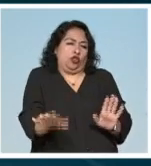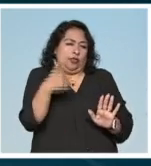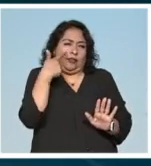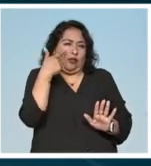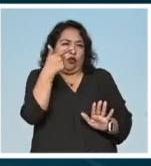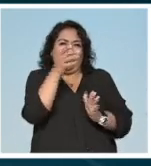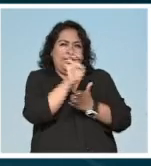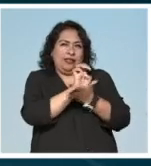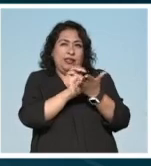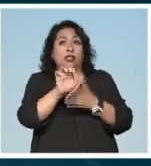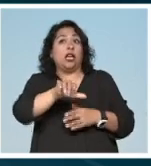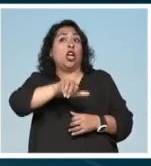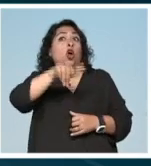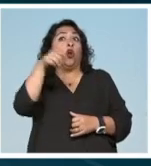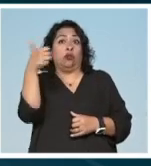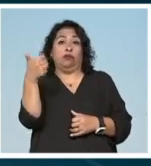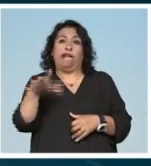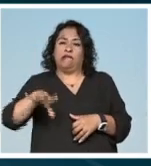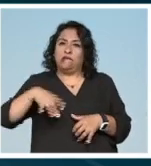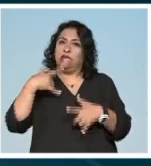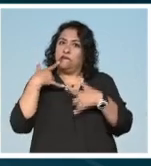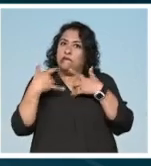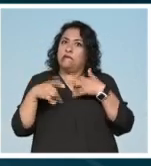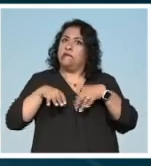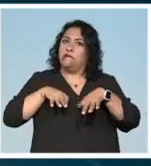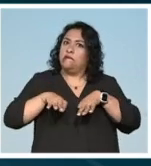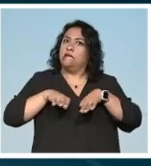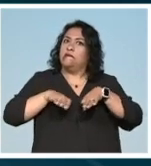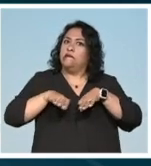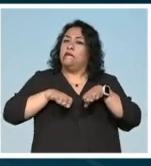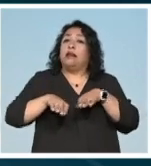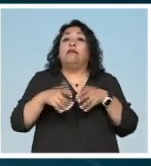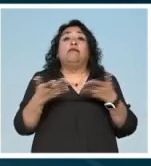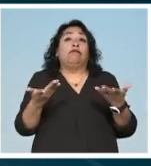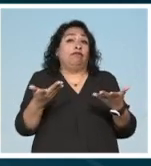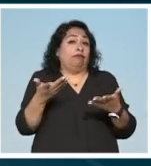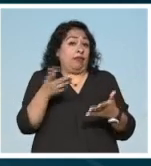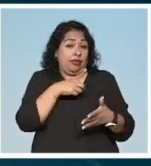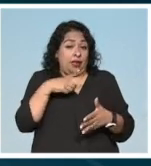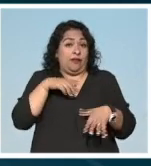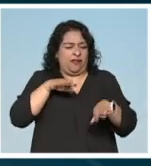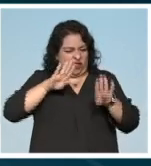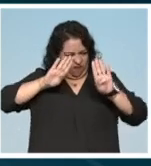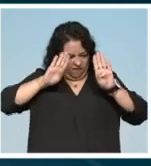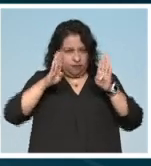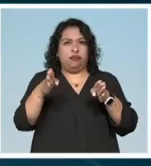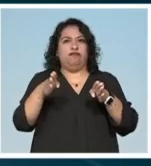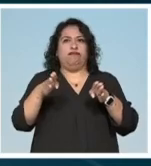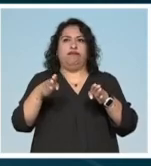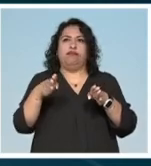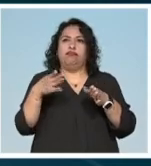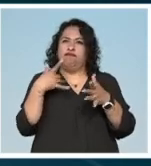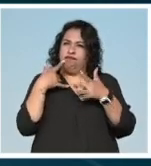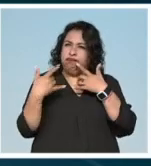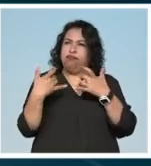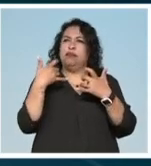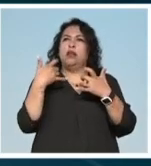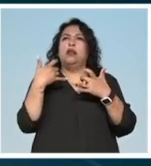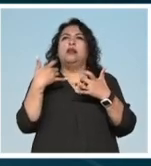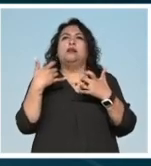escena, el resto es el trabajo. Entonces, es trabajo, es dedicación, es